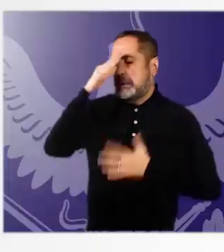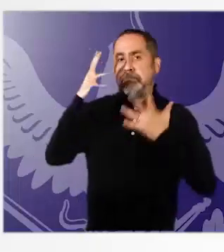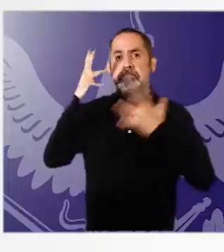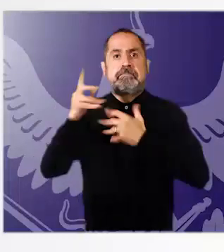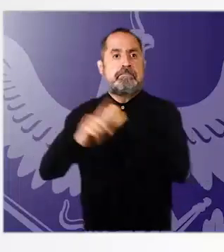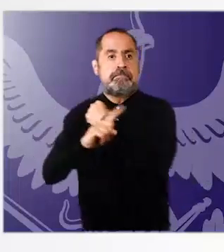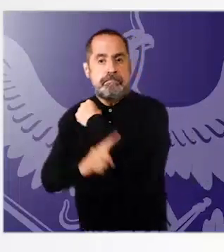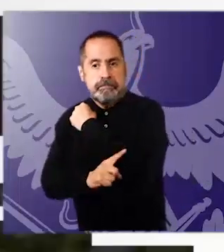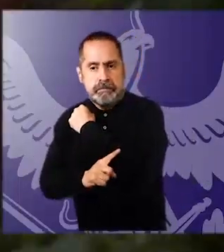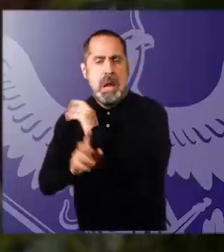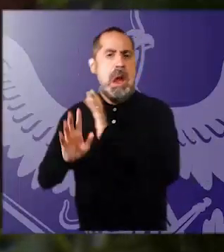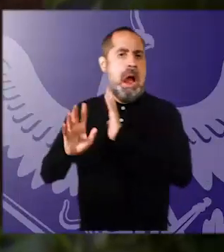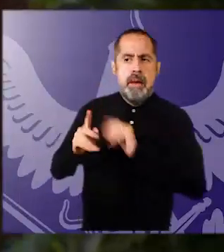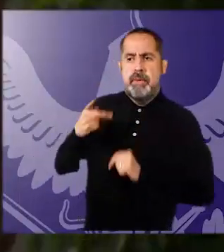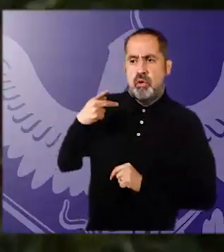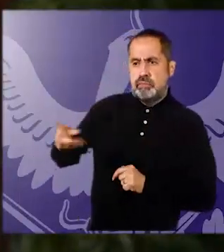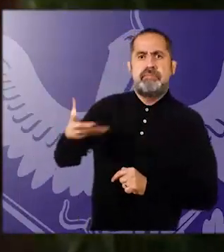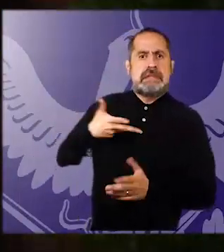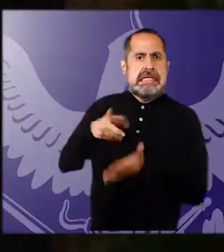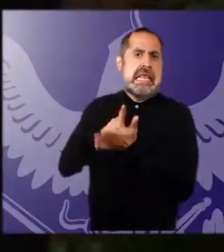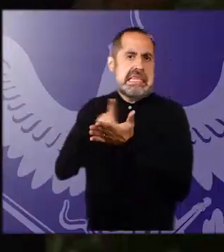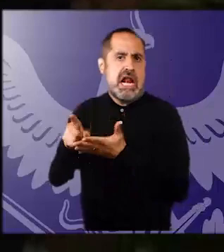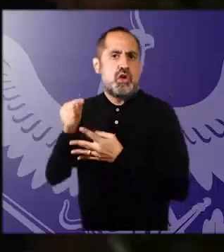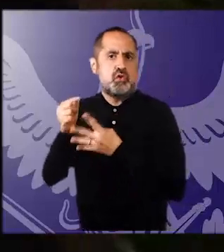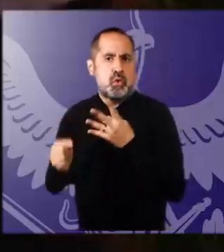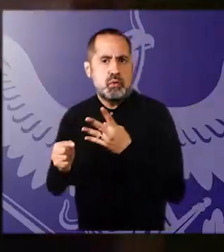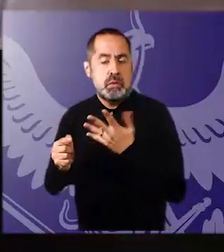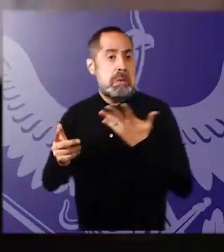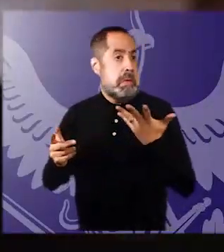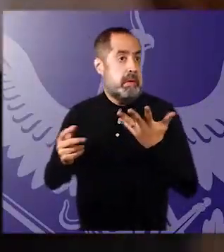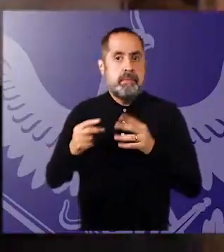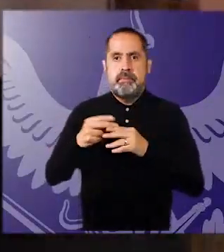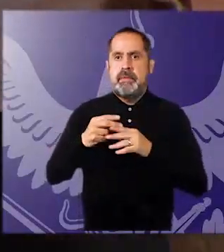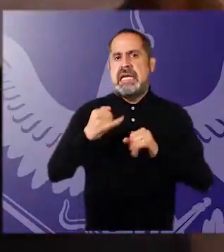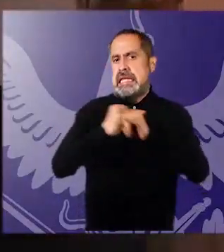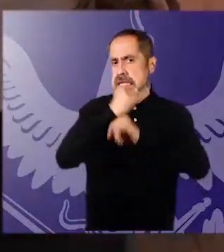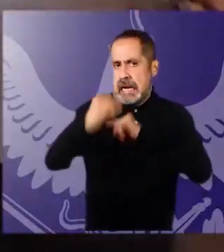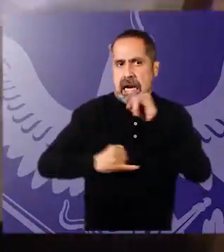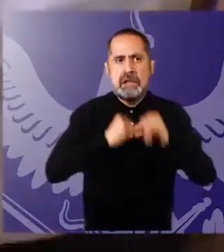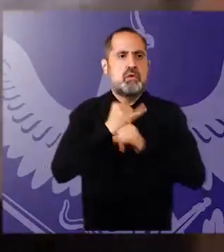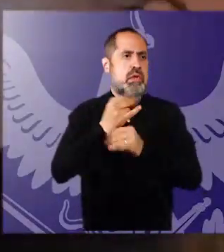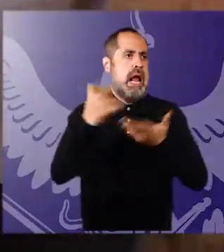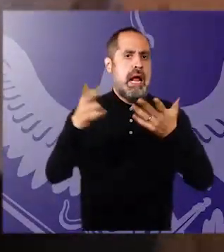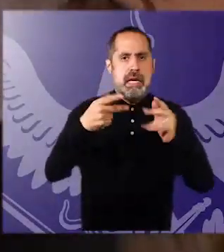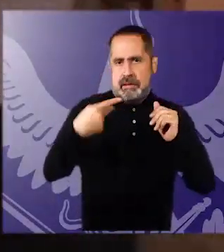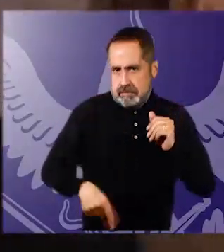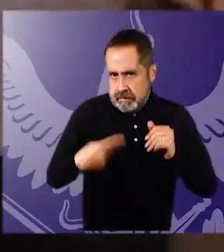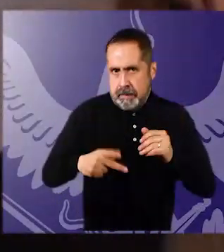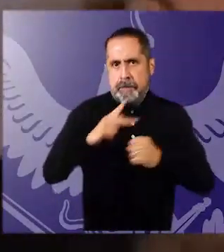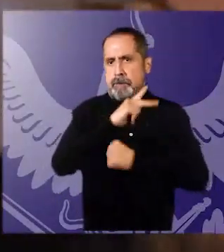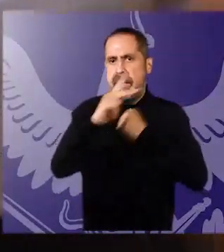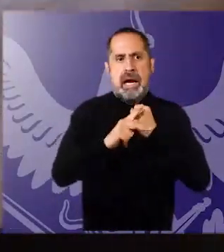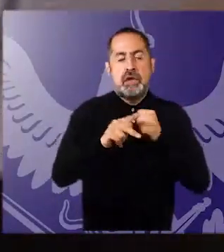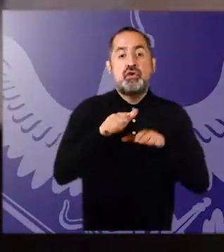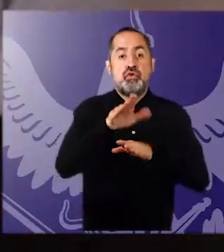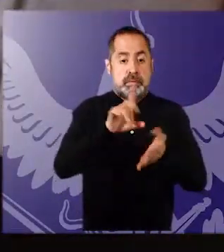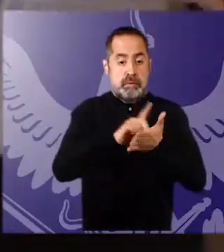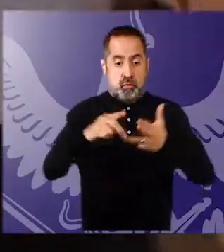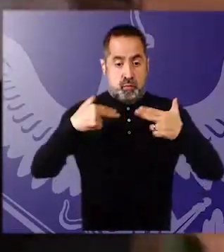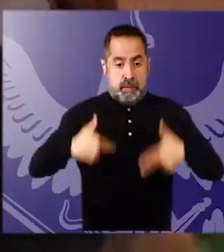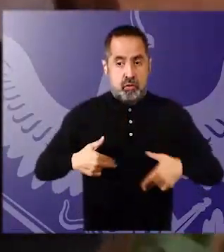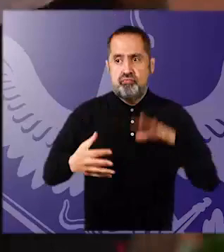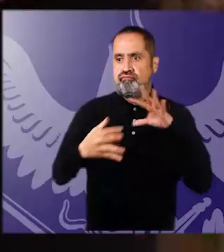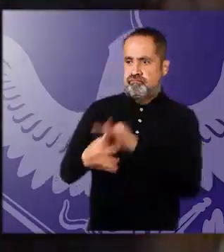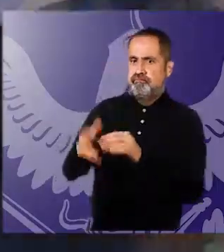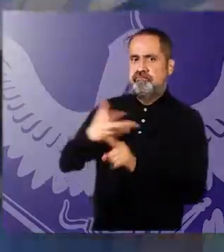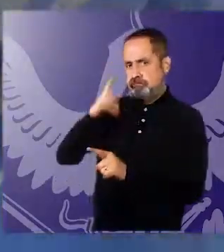adolescentes es un asunto de derechos. Basta referir el desarrollo que los estándares nacionales e internacionales de derechos humanos han establecido